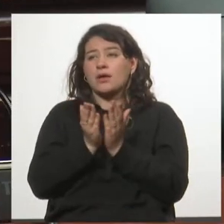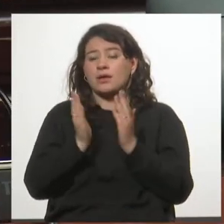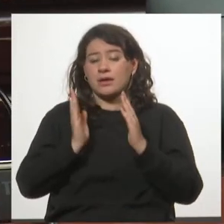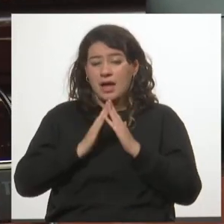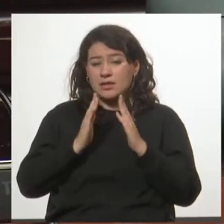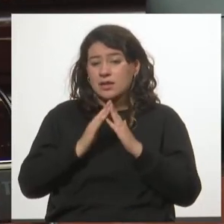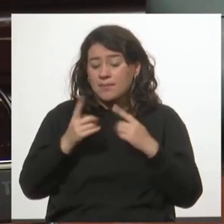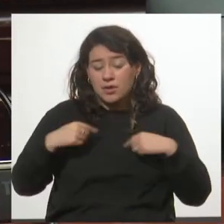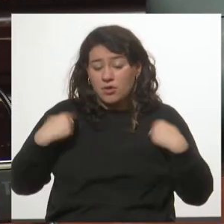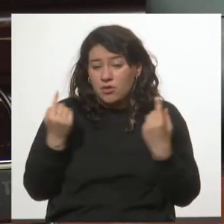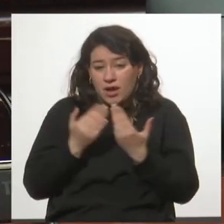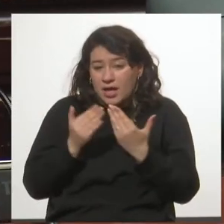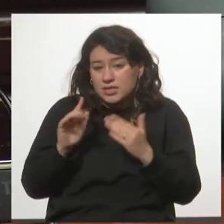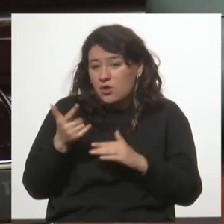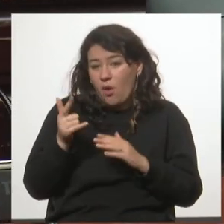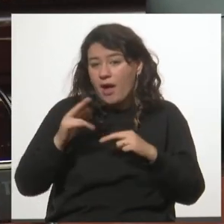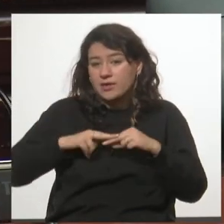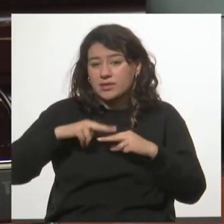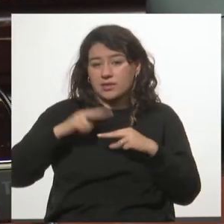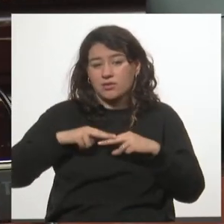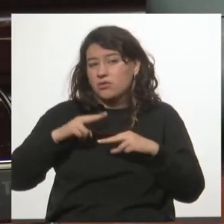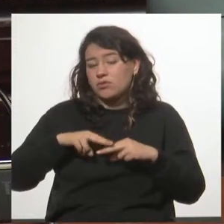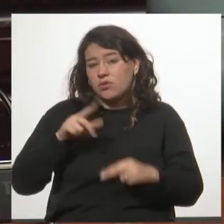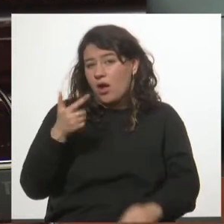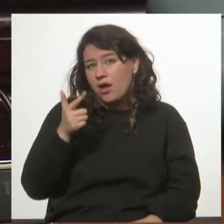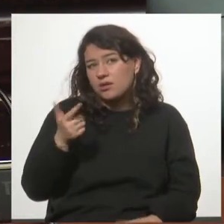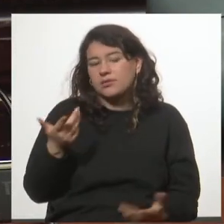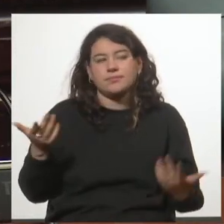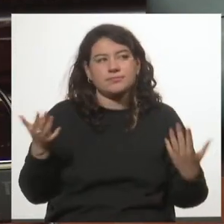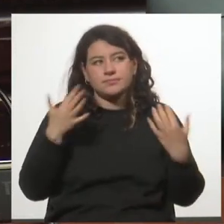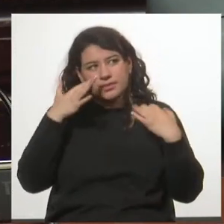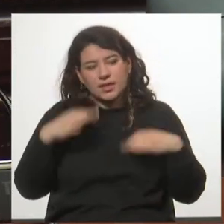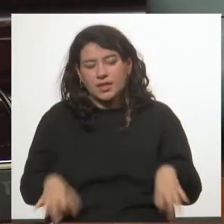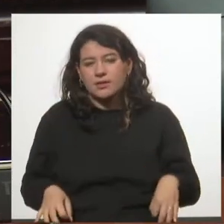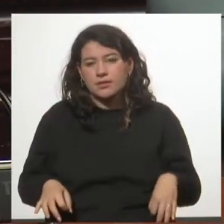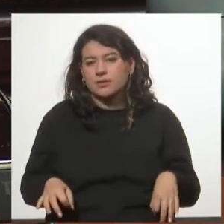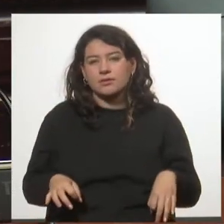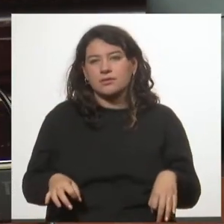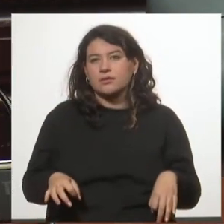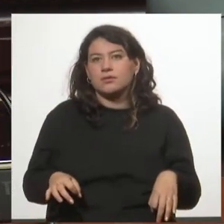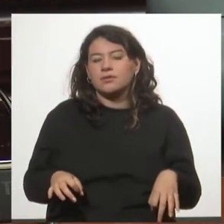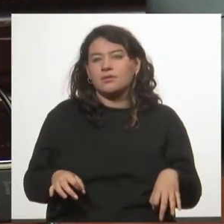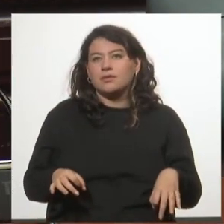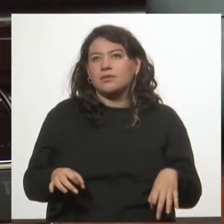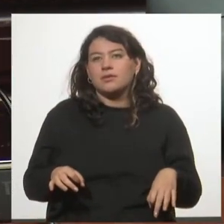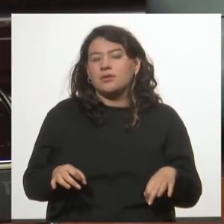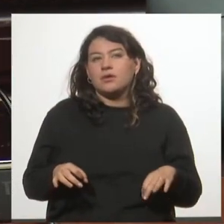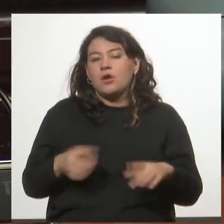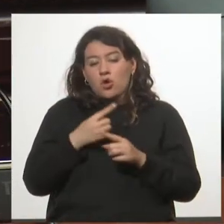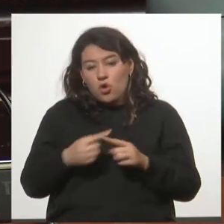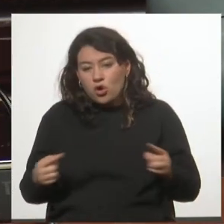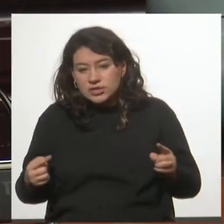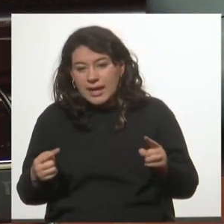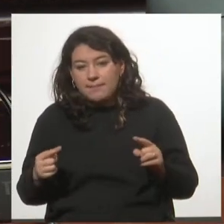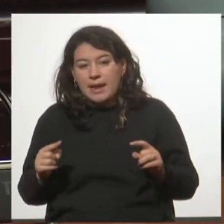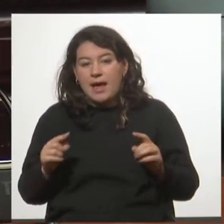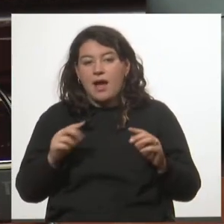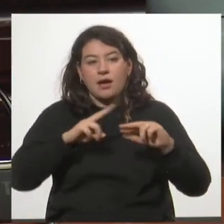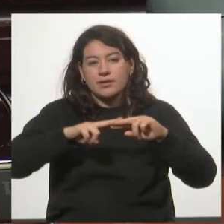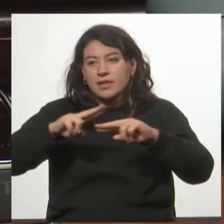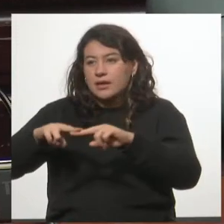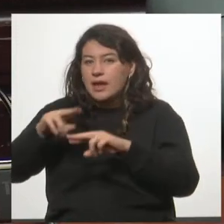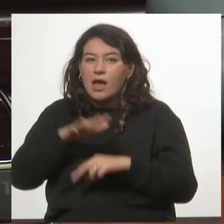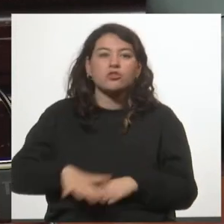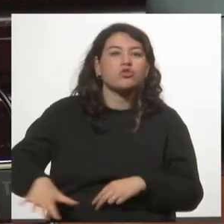tenían conexión no tenían conexión es decir no alcanzaron los recursos para llevar la conexión a